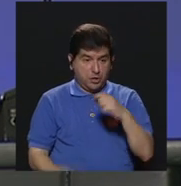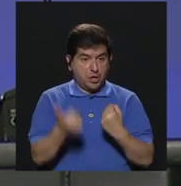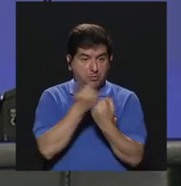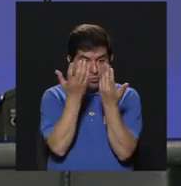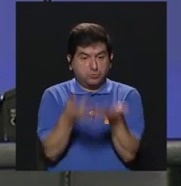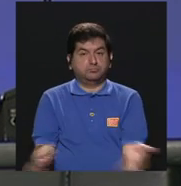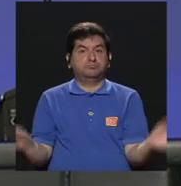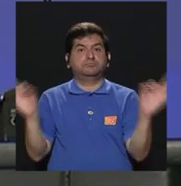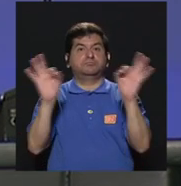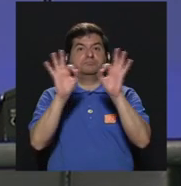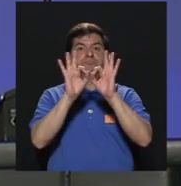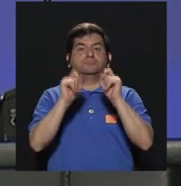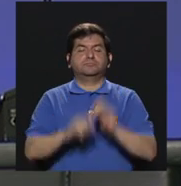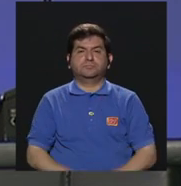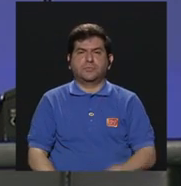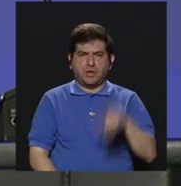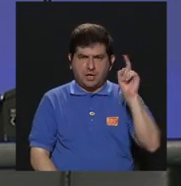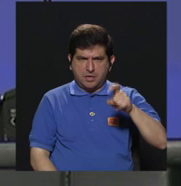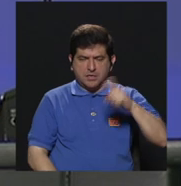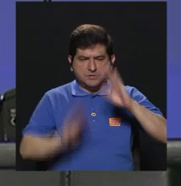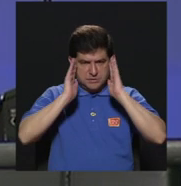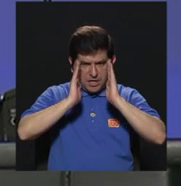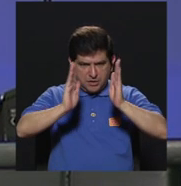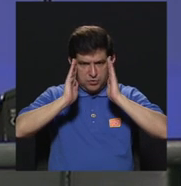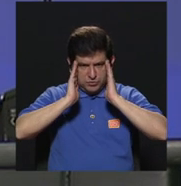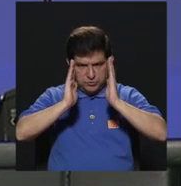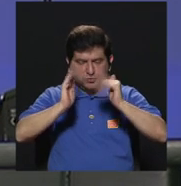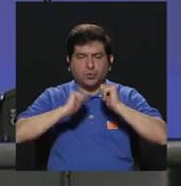respaldo, debe seguirse con atención.